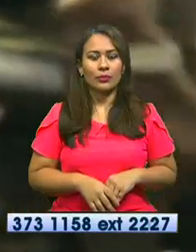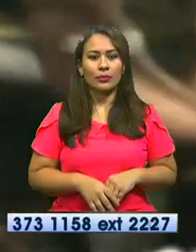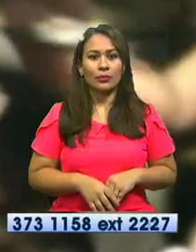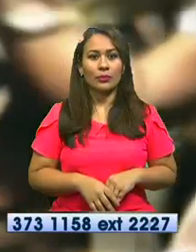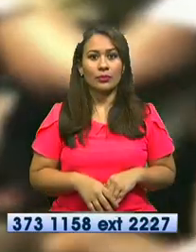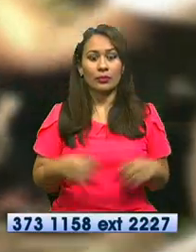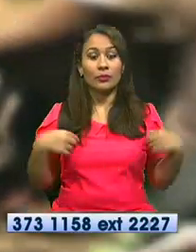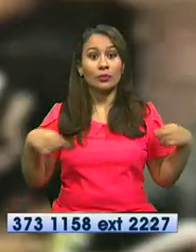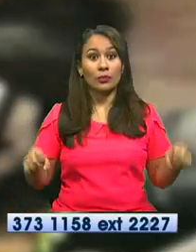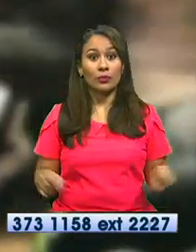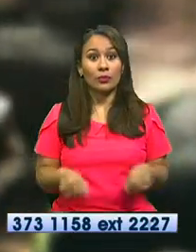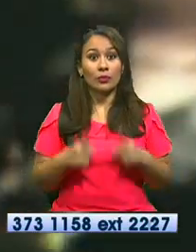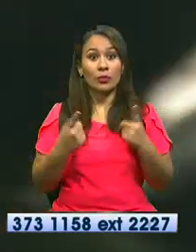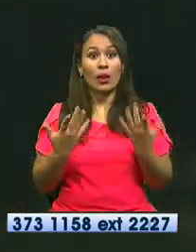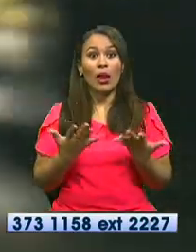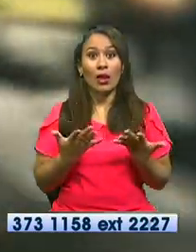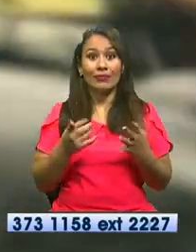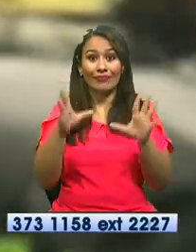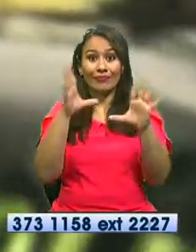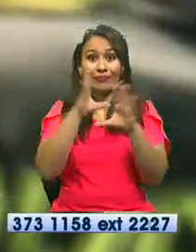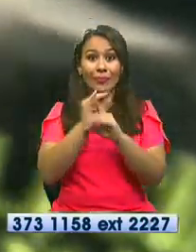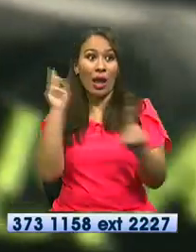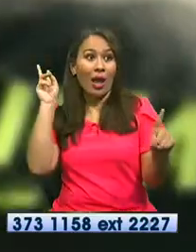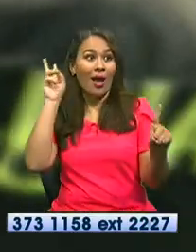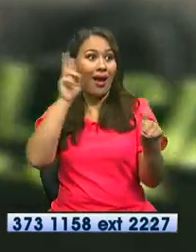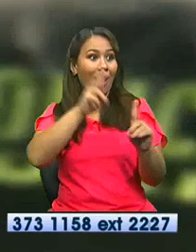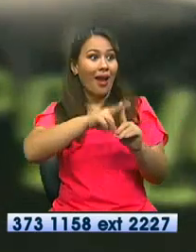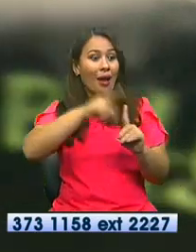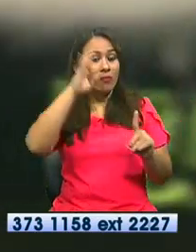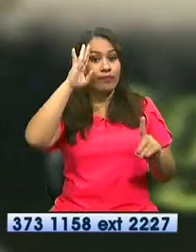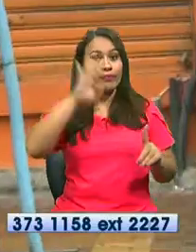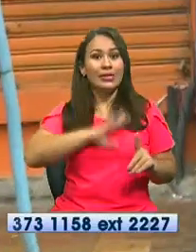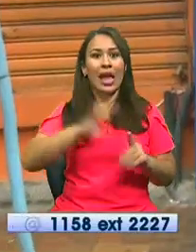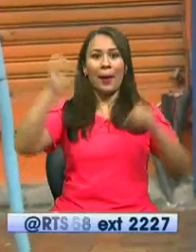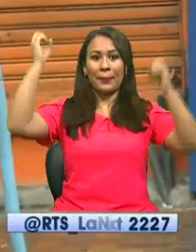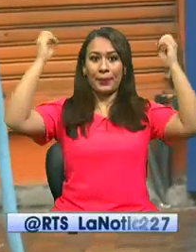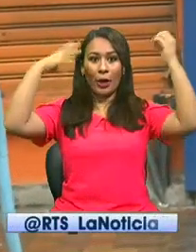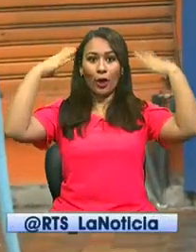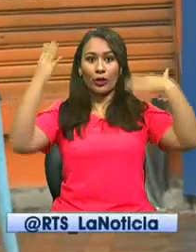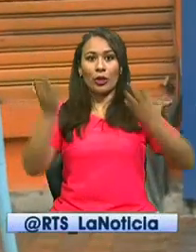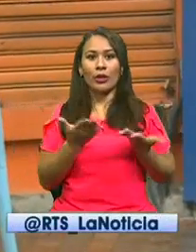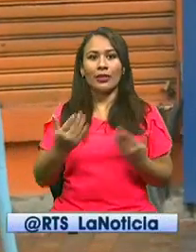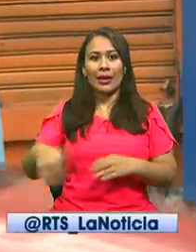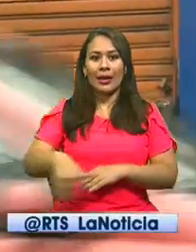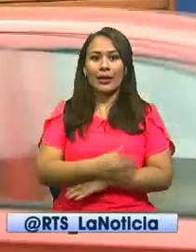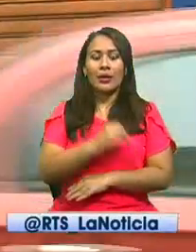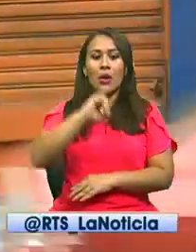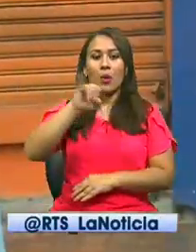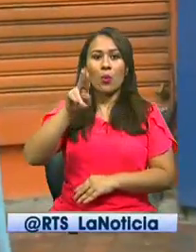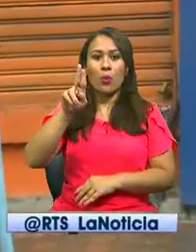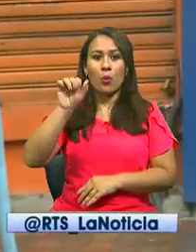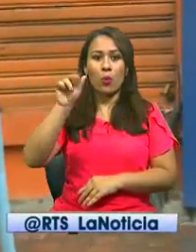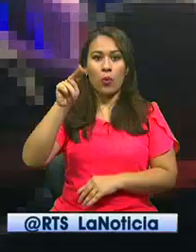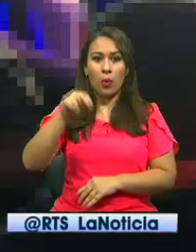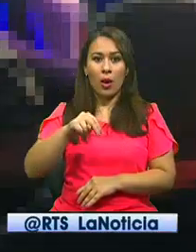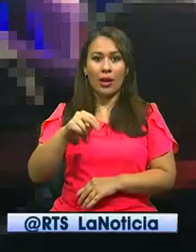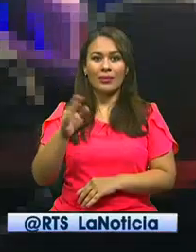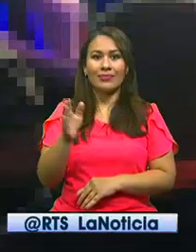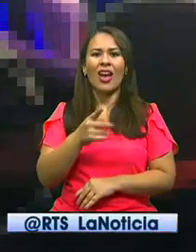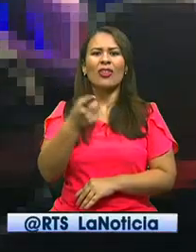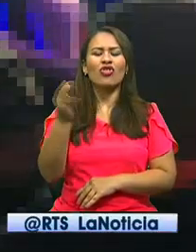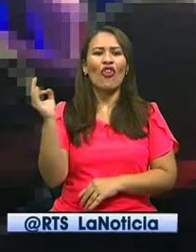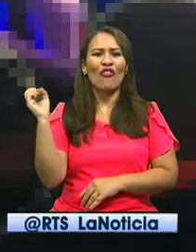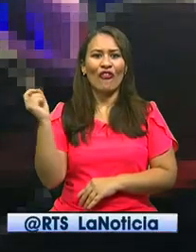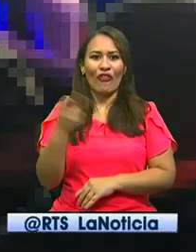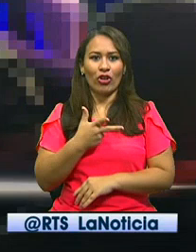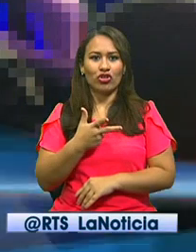Les sorprendieron a la medianoche, los uniformados ingresaron a un bar discoteca ubicado entre las avenidas Juan León Mera y Mariscal Foch. El local